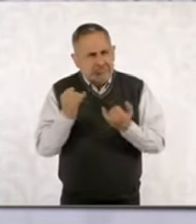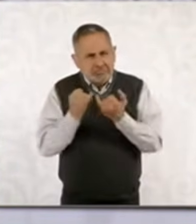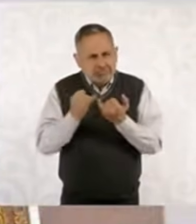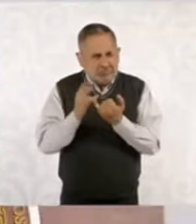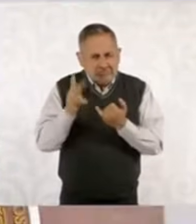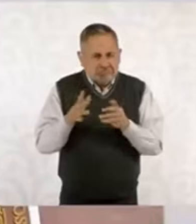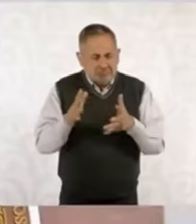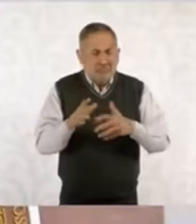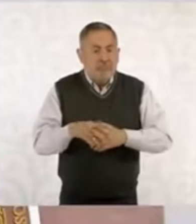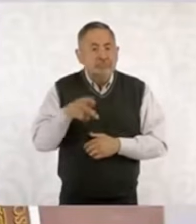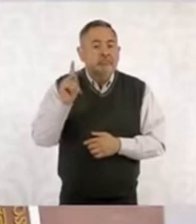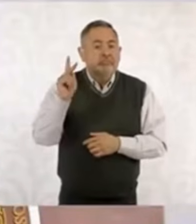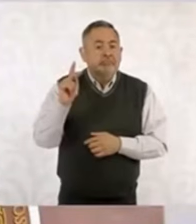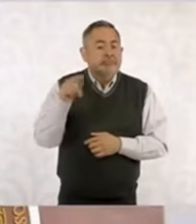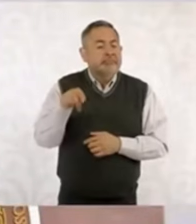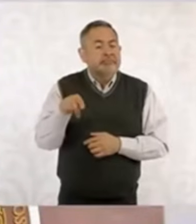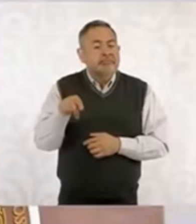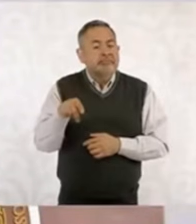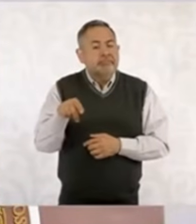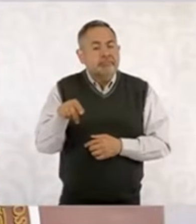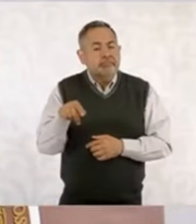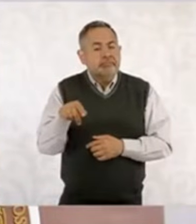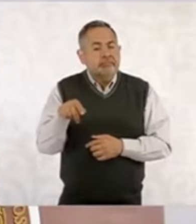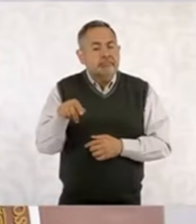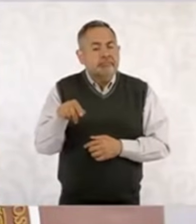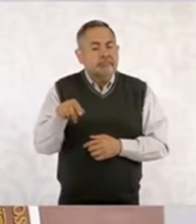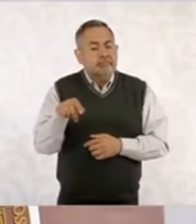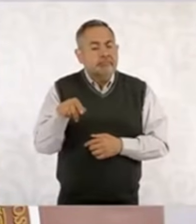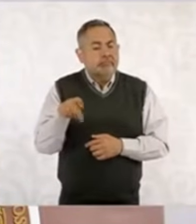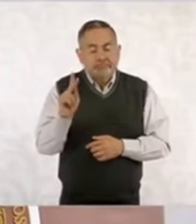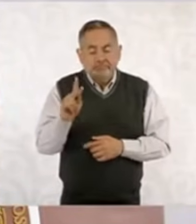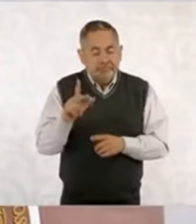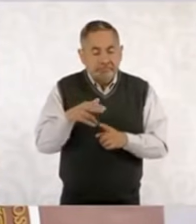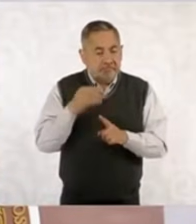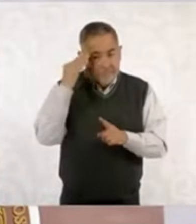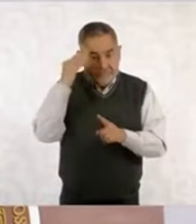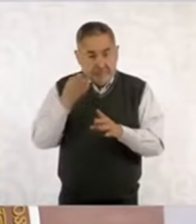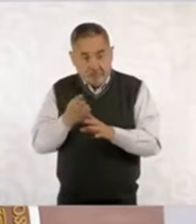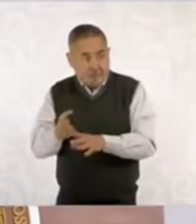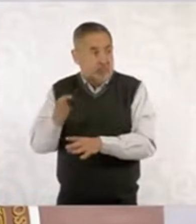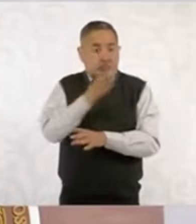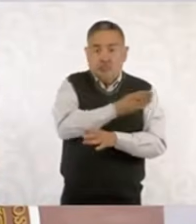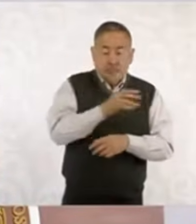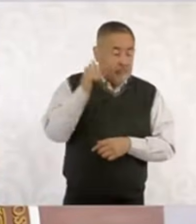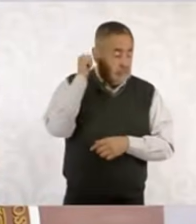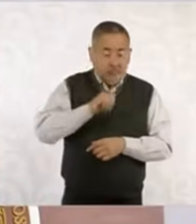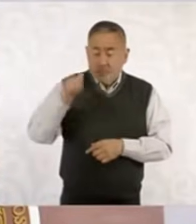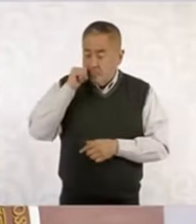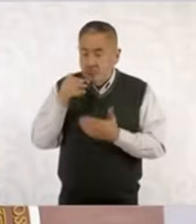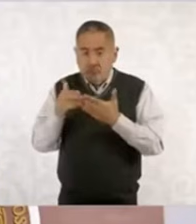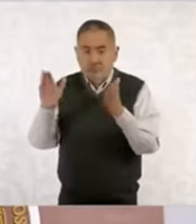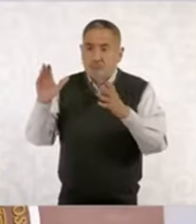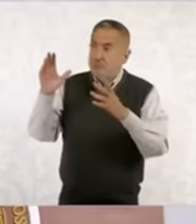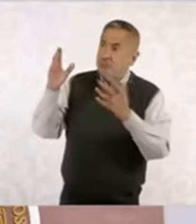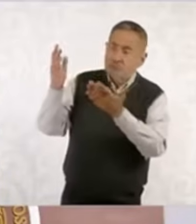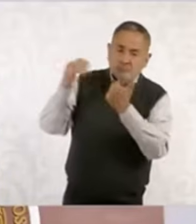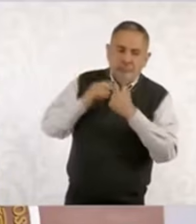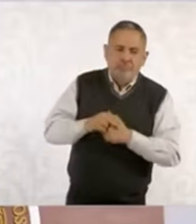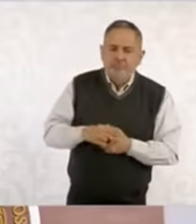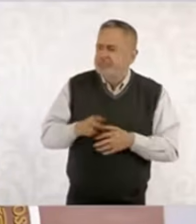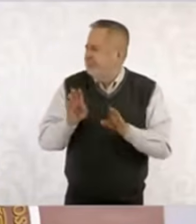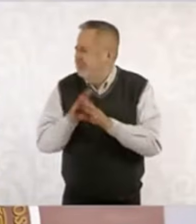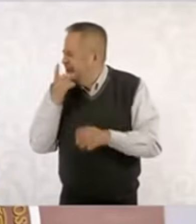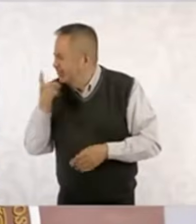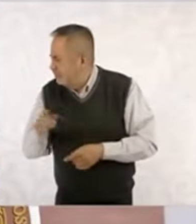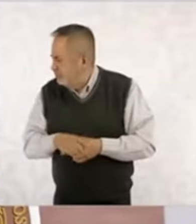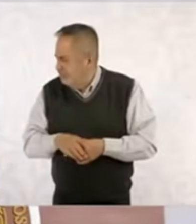también, pero en la época anterior decían oscuridad, ¿cómo es